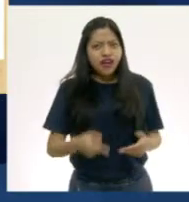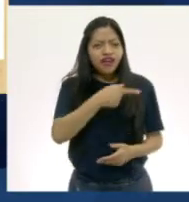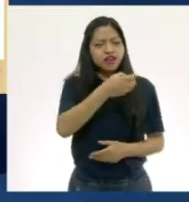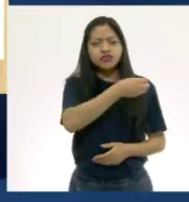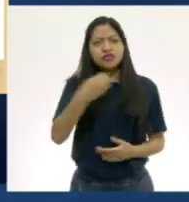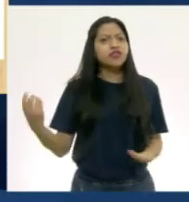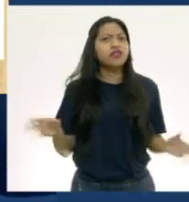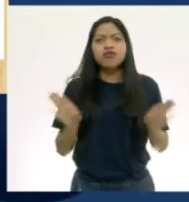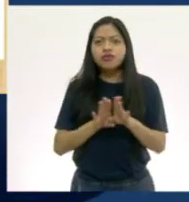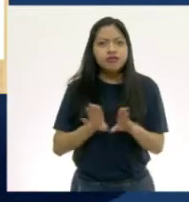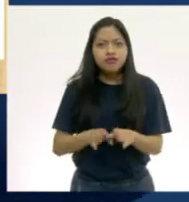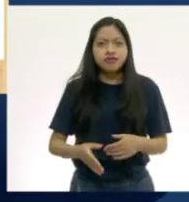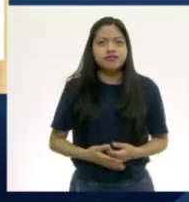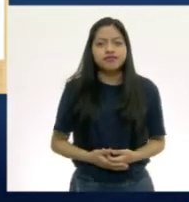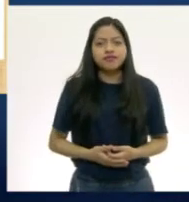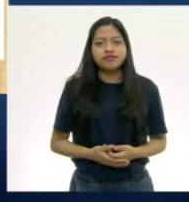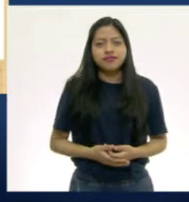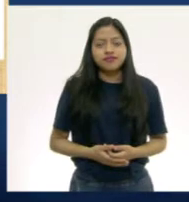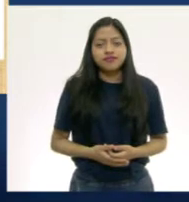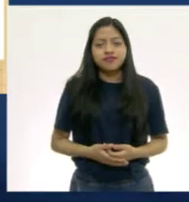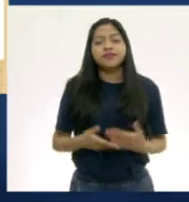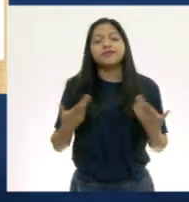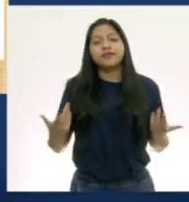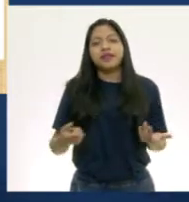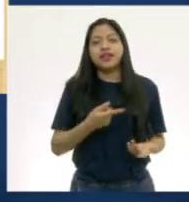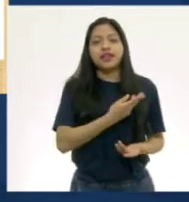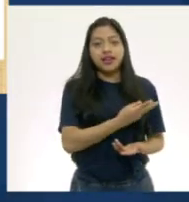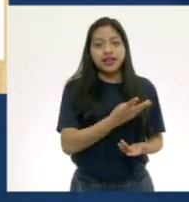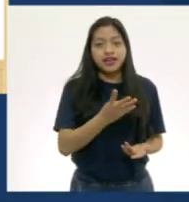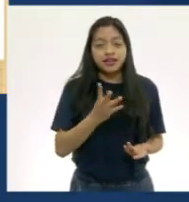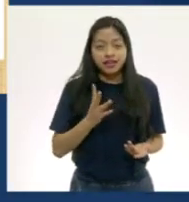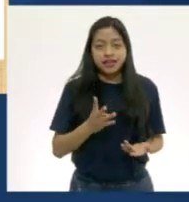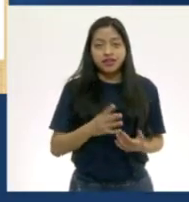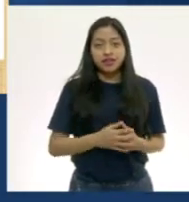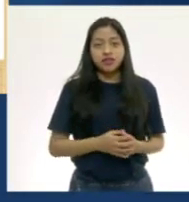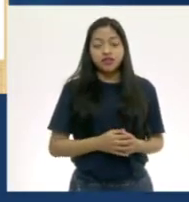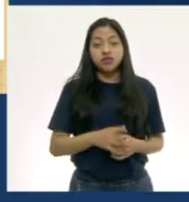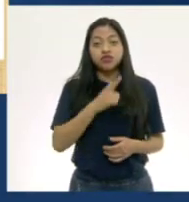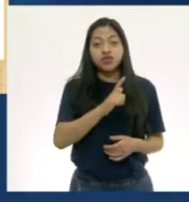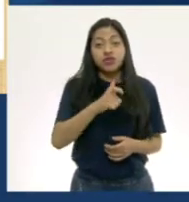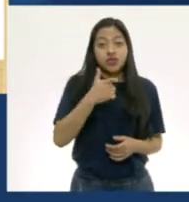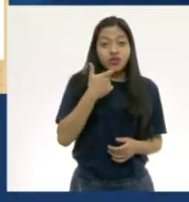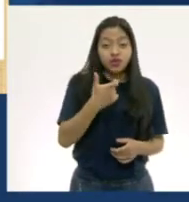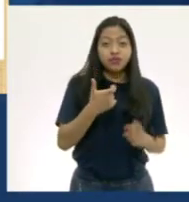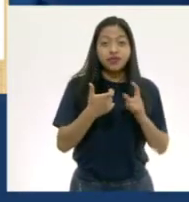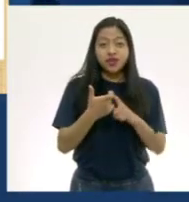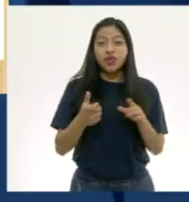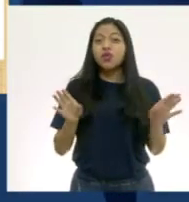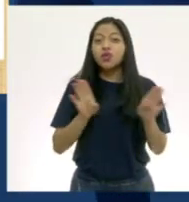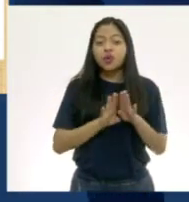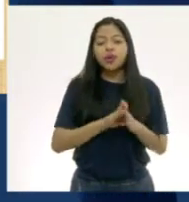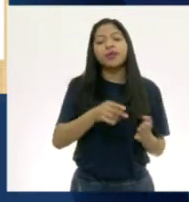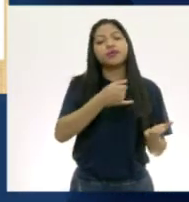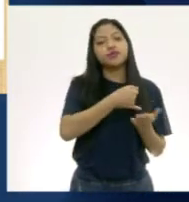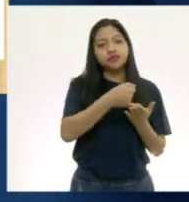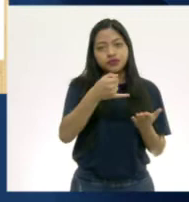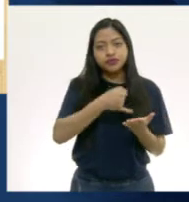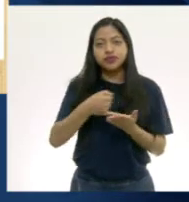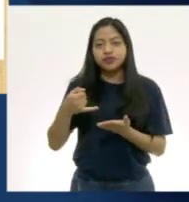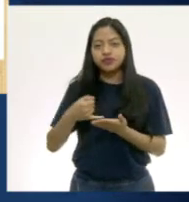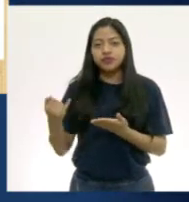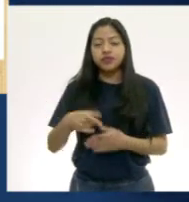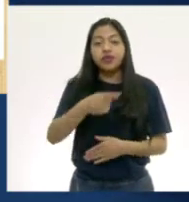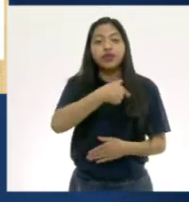organizarse? Pues bueno, teniendo como base económica su abundante excedente agrícola, la